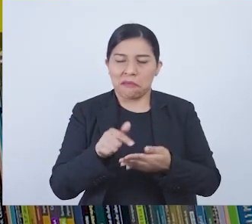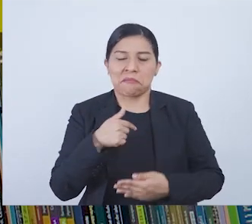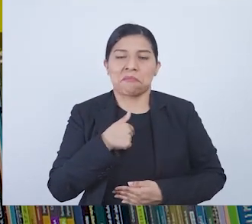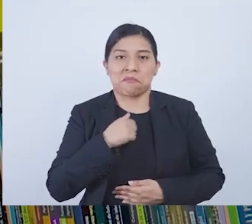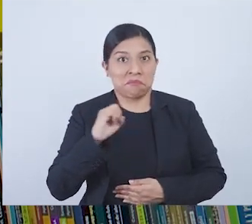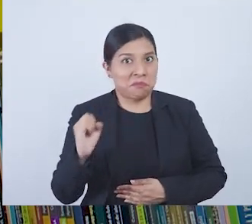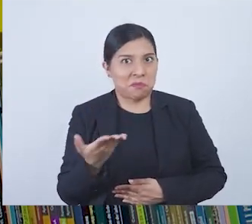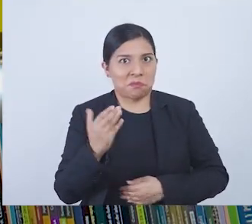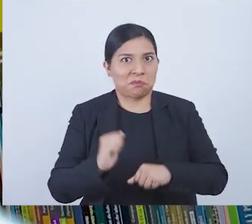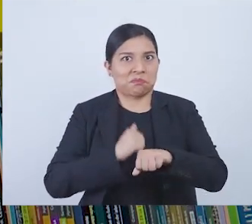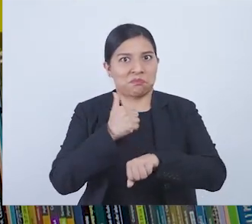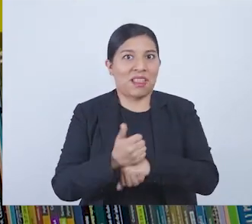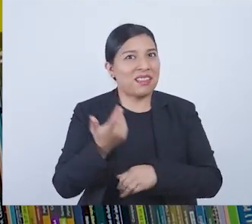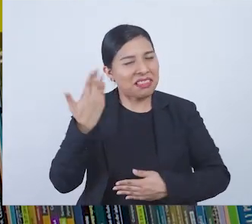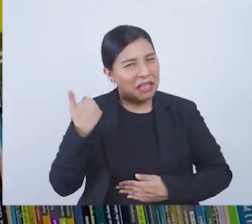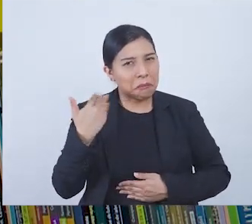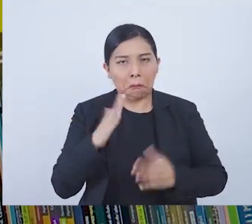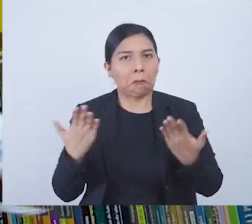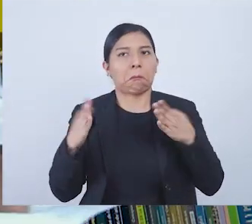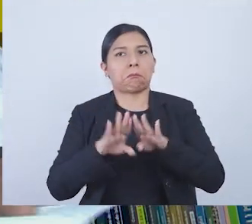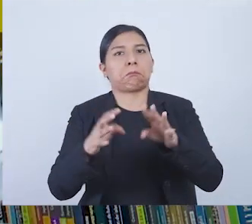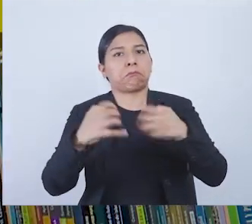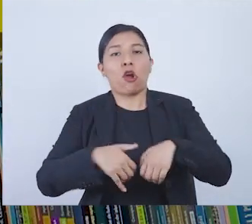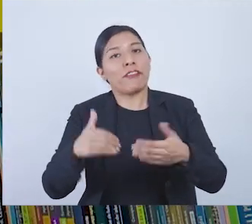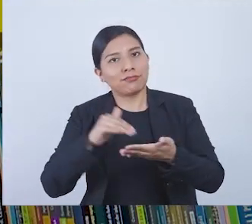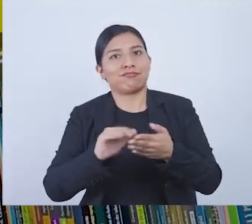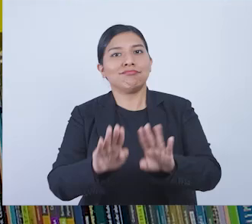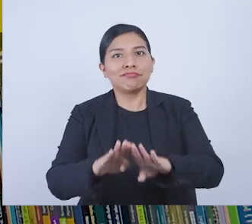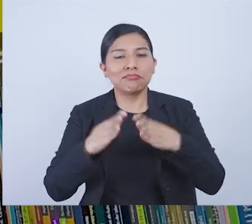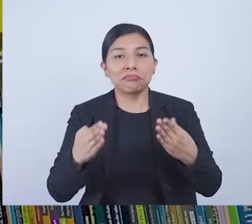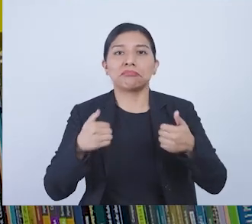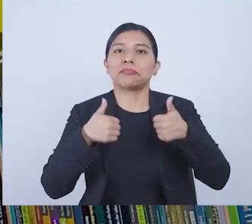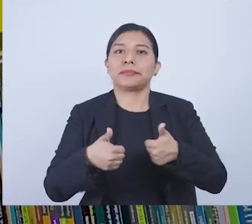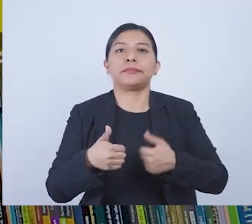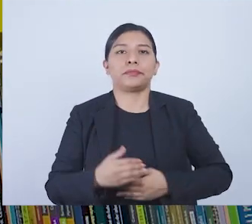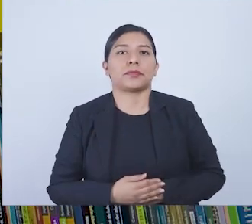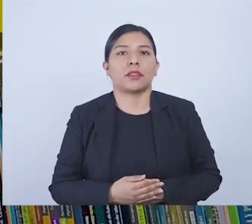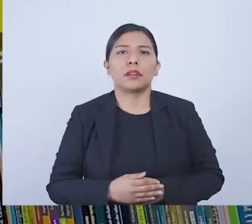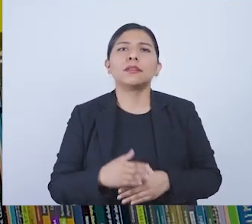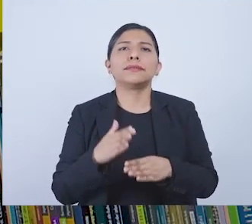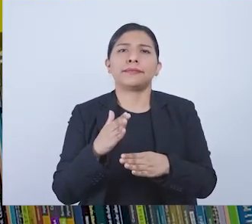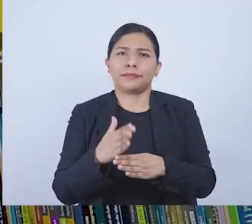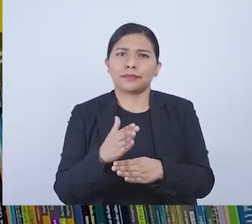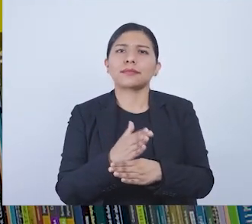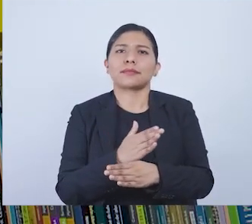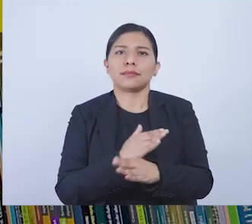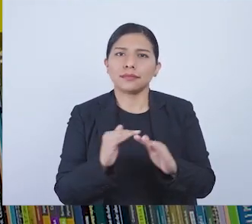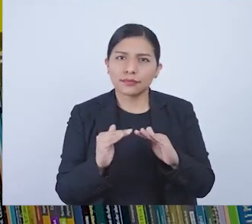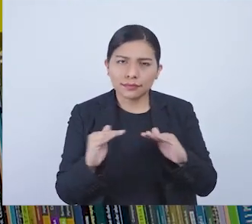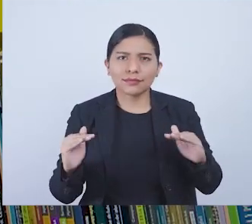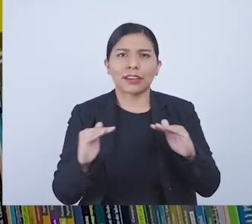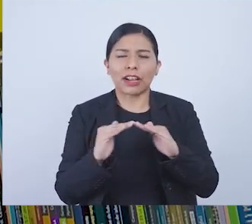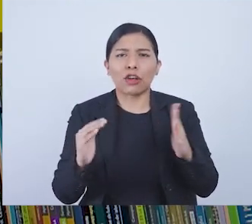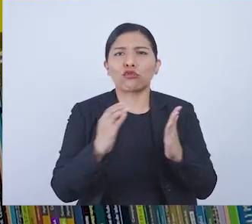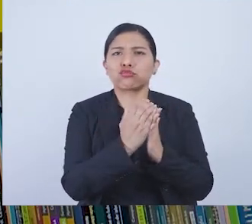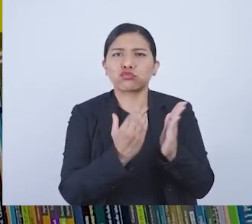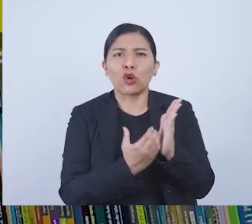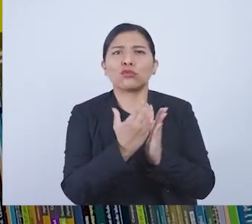que posteriormente la descentralización fue tomando otros niveles, otros cursos